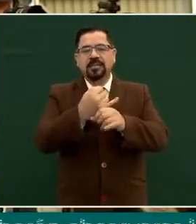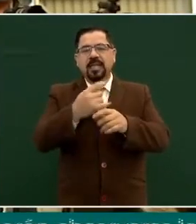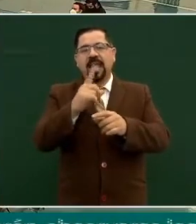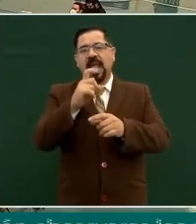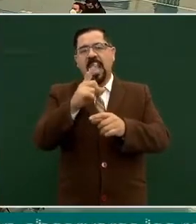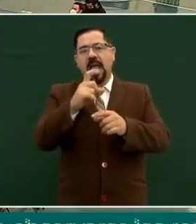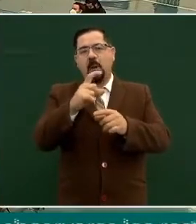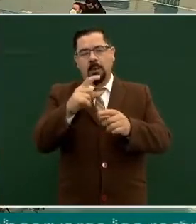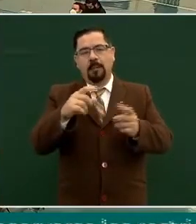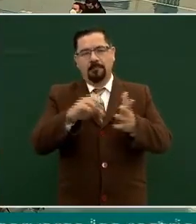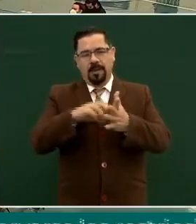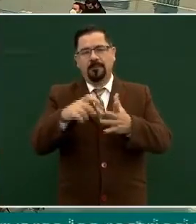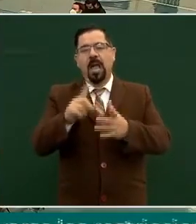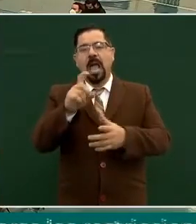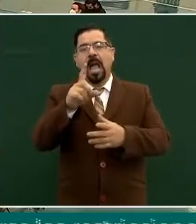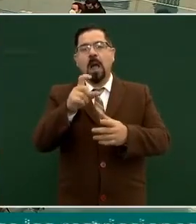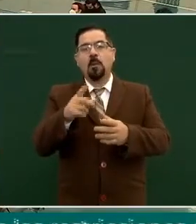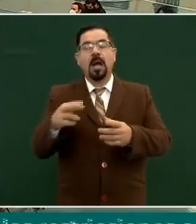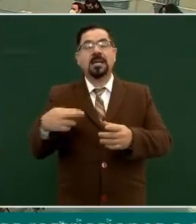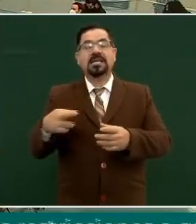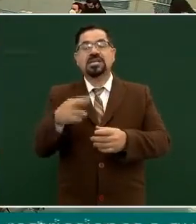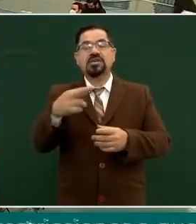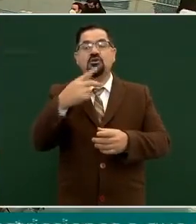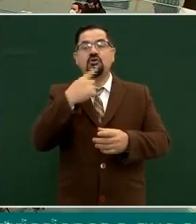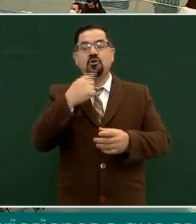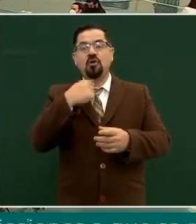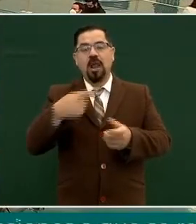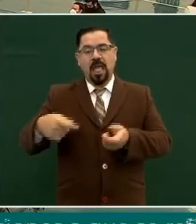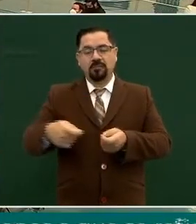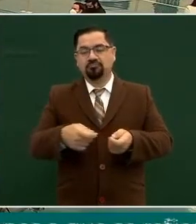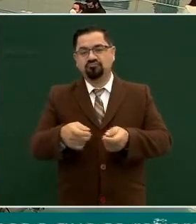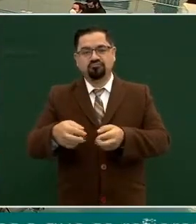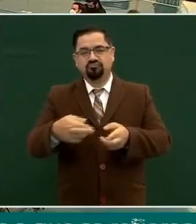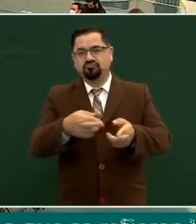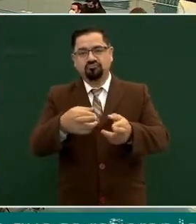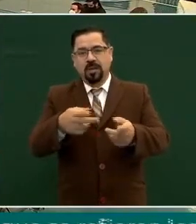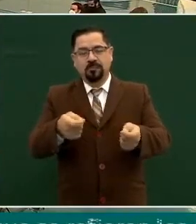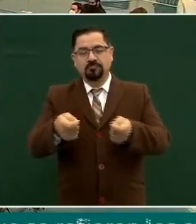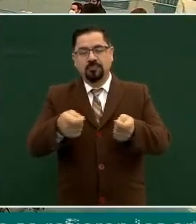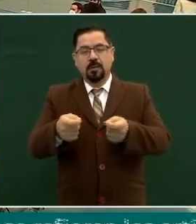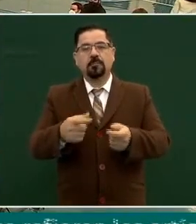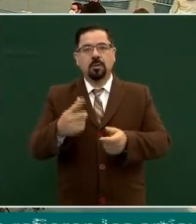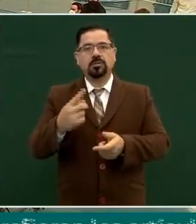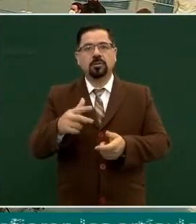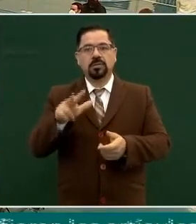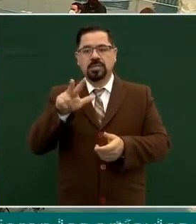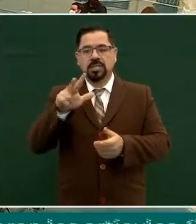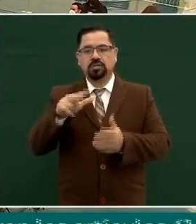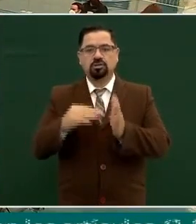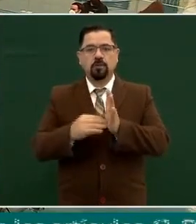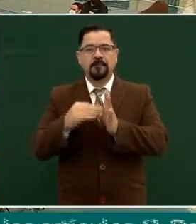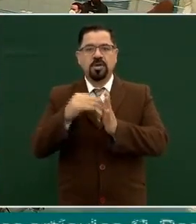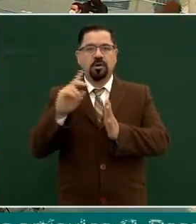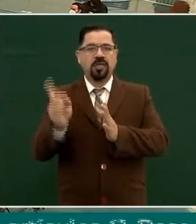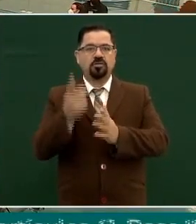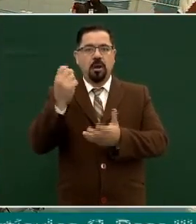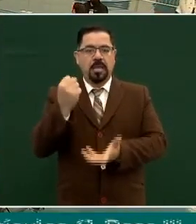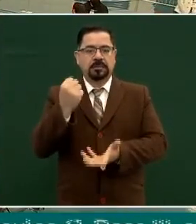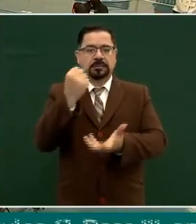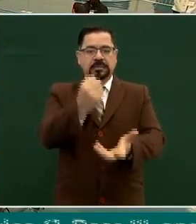las aguas del río Colorado, y que invirtieron $18 millones ahí en el distrito de